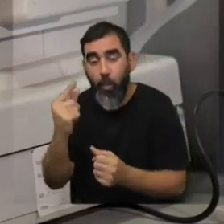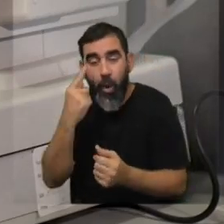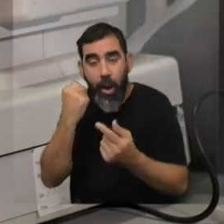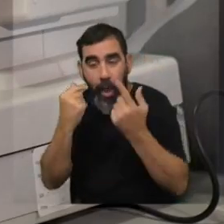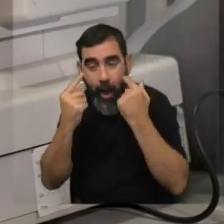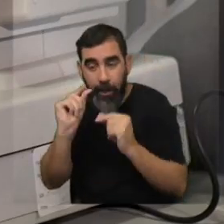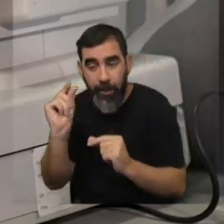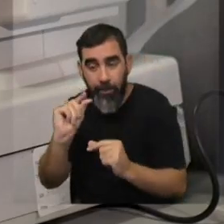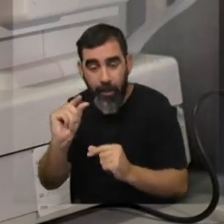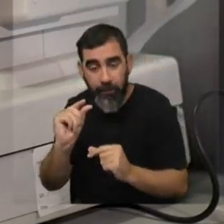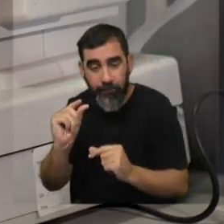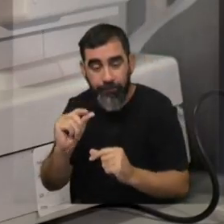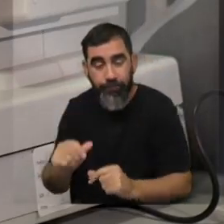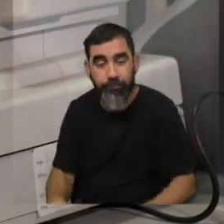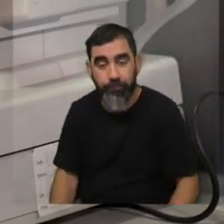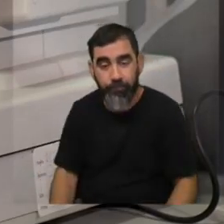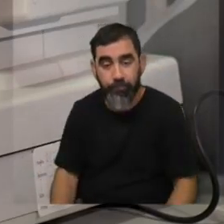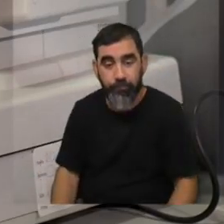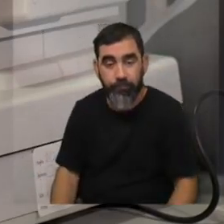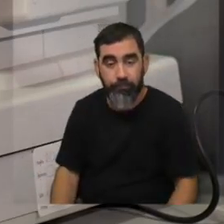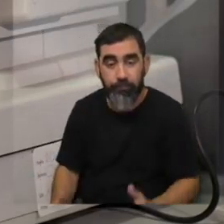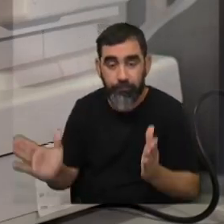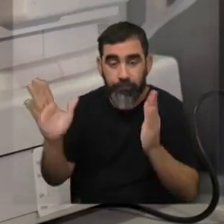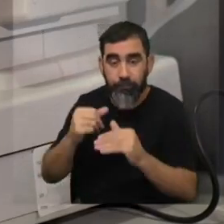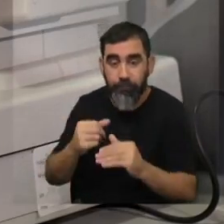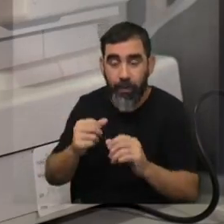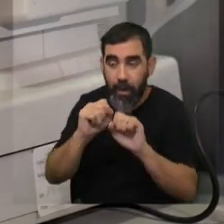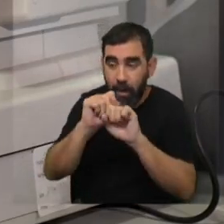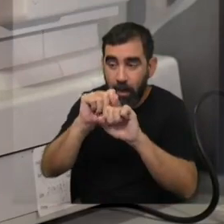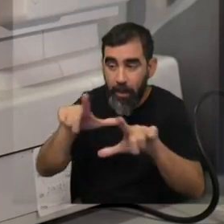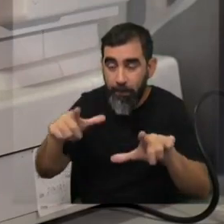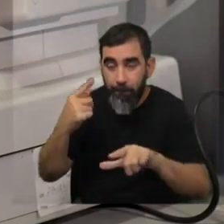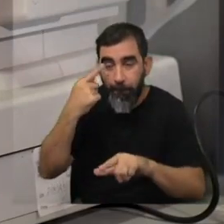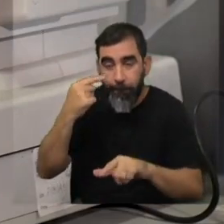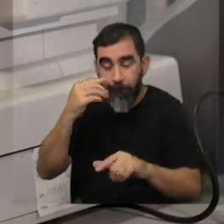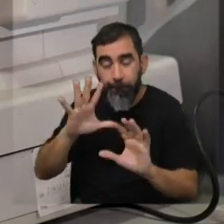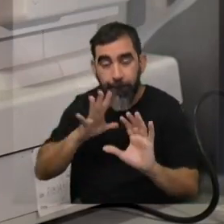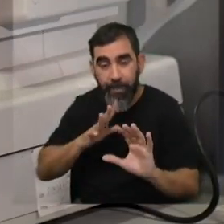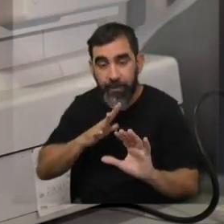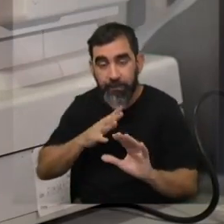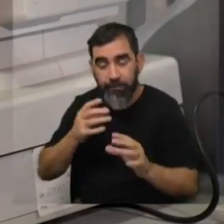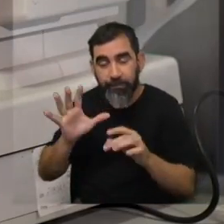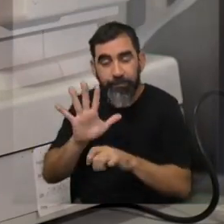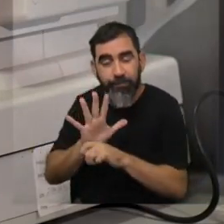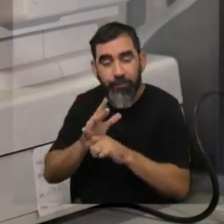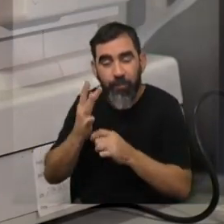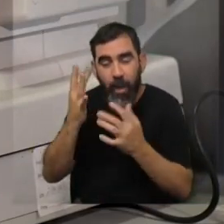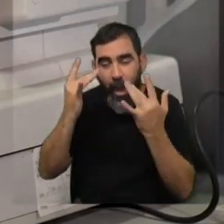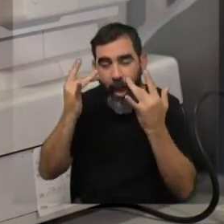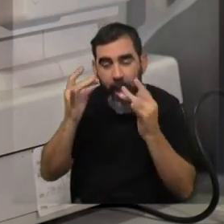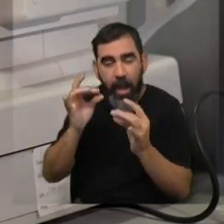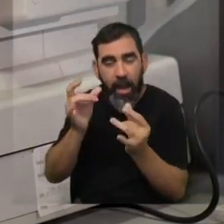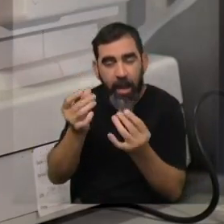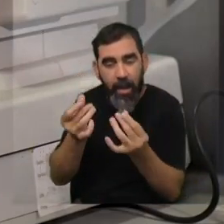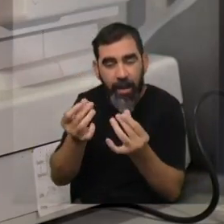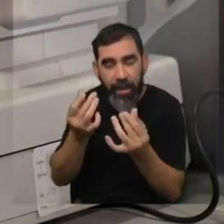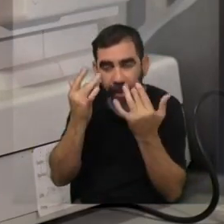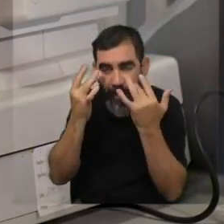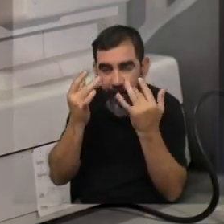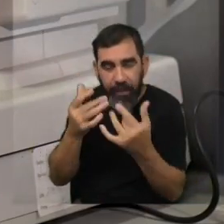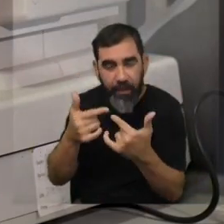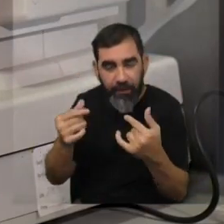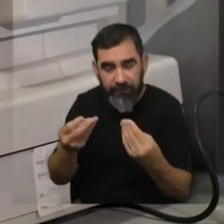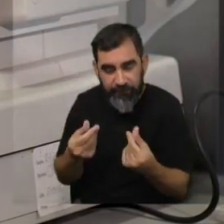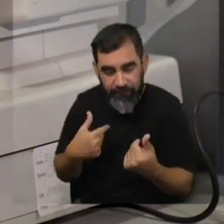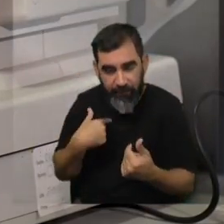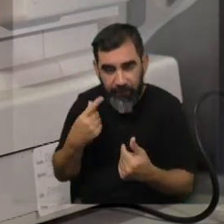lágrima, entonces no va a poder hacer una buena higiene de su superficie ocular y va a sentir arenilla cada vez que parpadea porque tiene objetos entre el